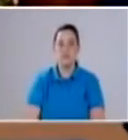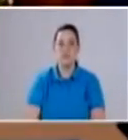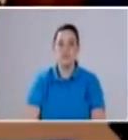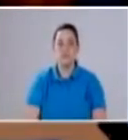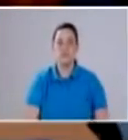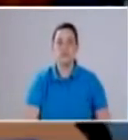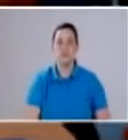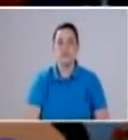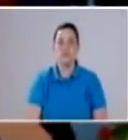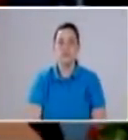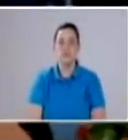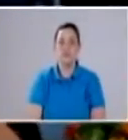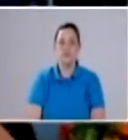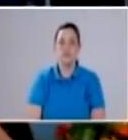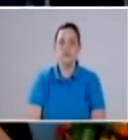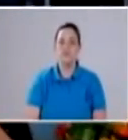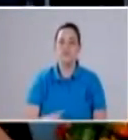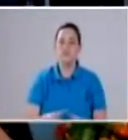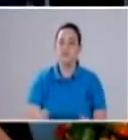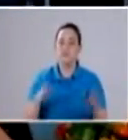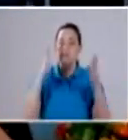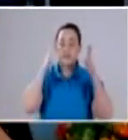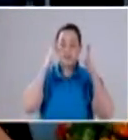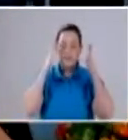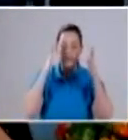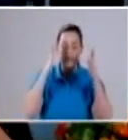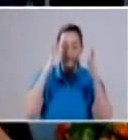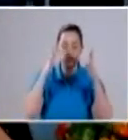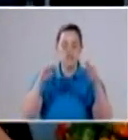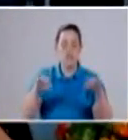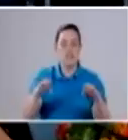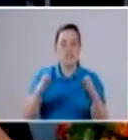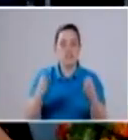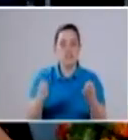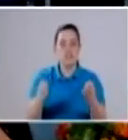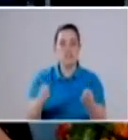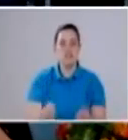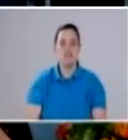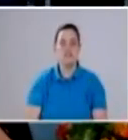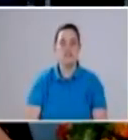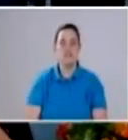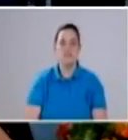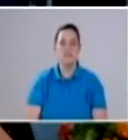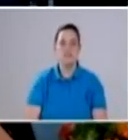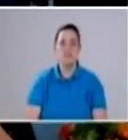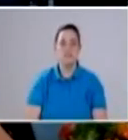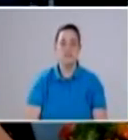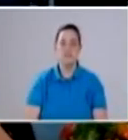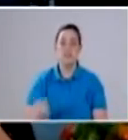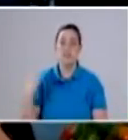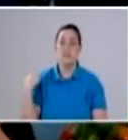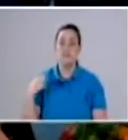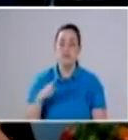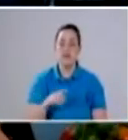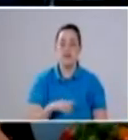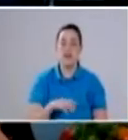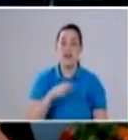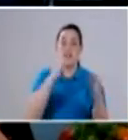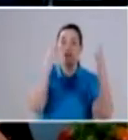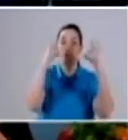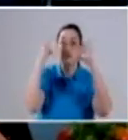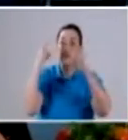Ok. Pero me llama la atención, entonces, para predicar el año agradable del